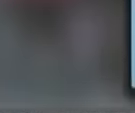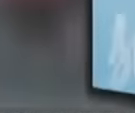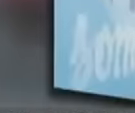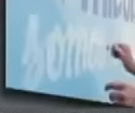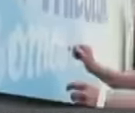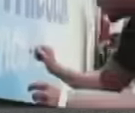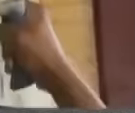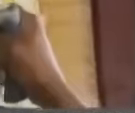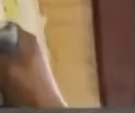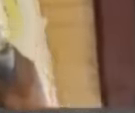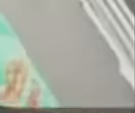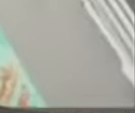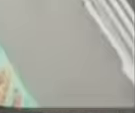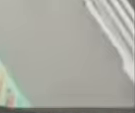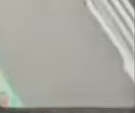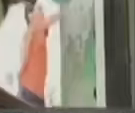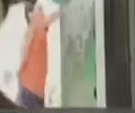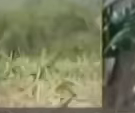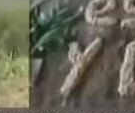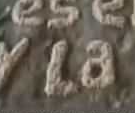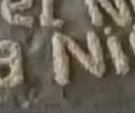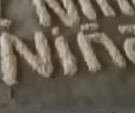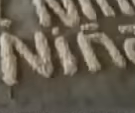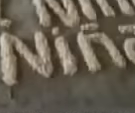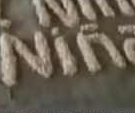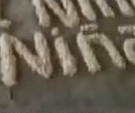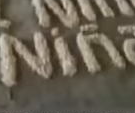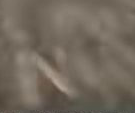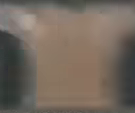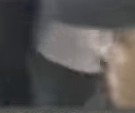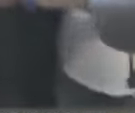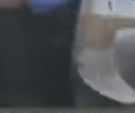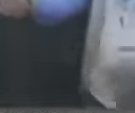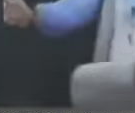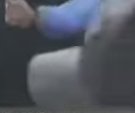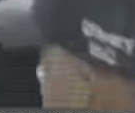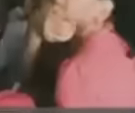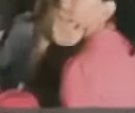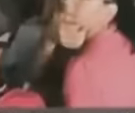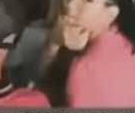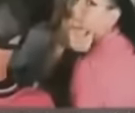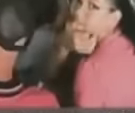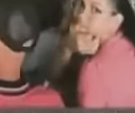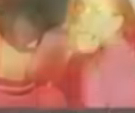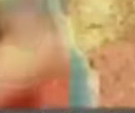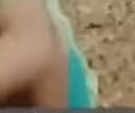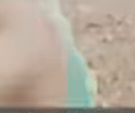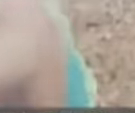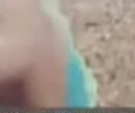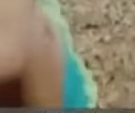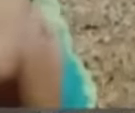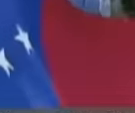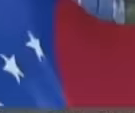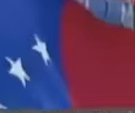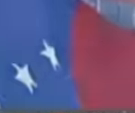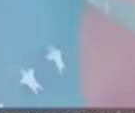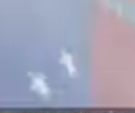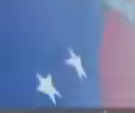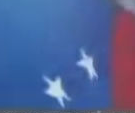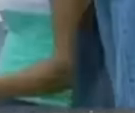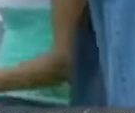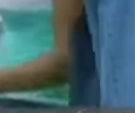y organizado consolida las 7 grandes transformaciones con una visión estratégica, rumbo al